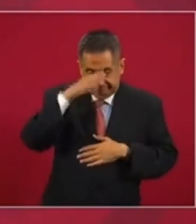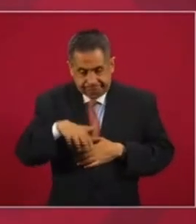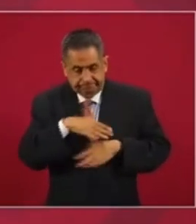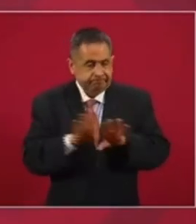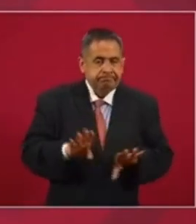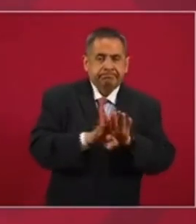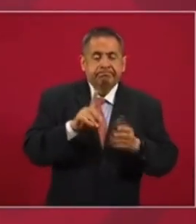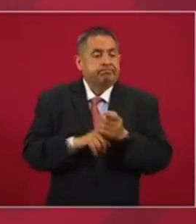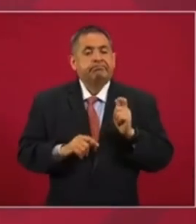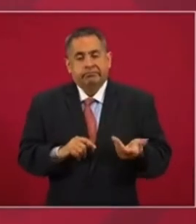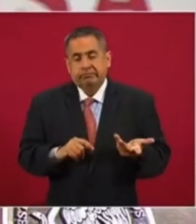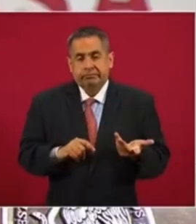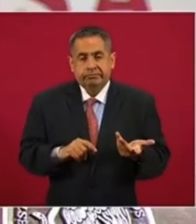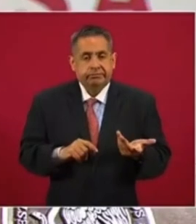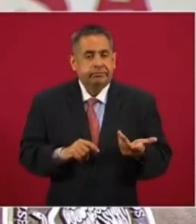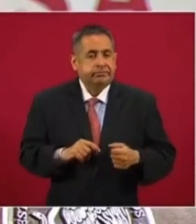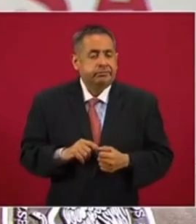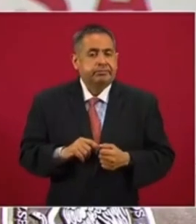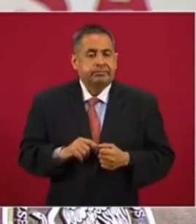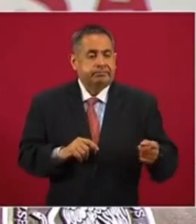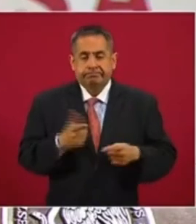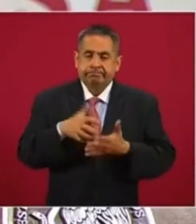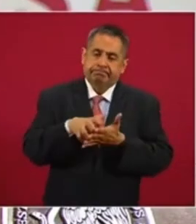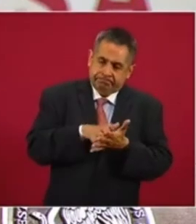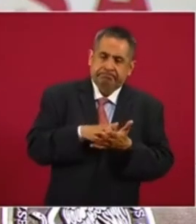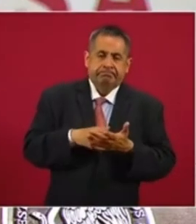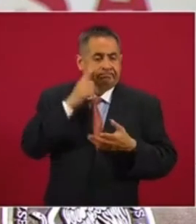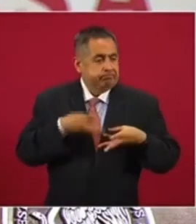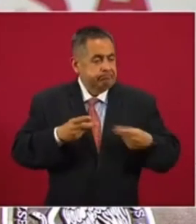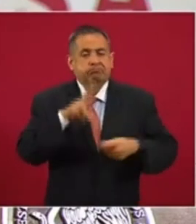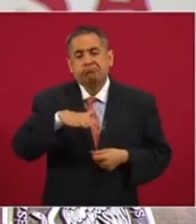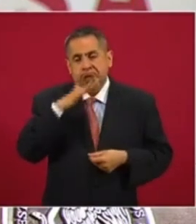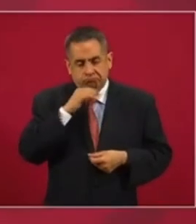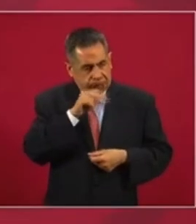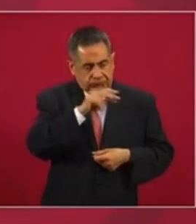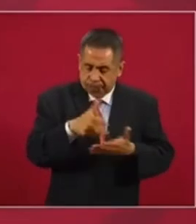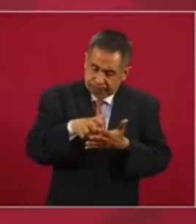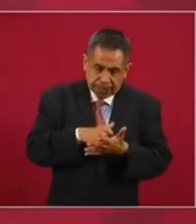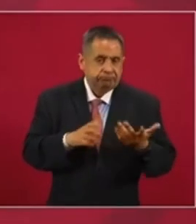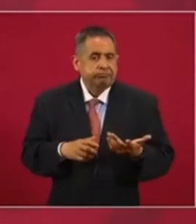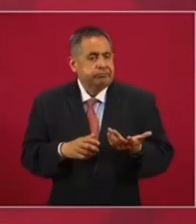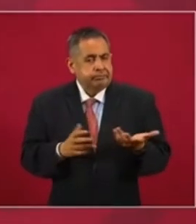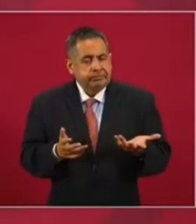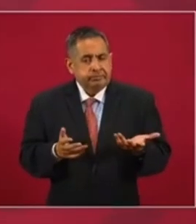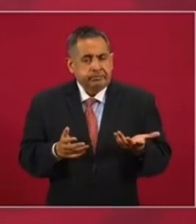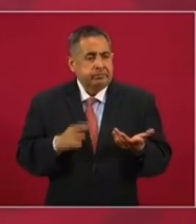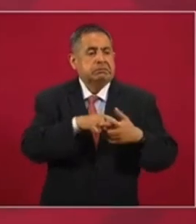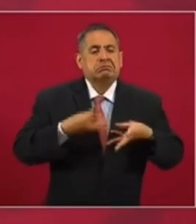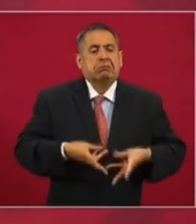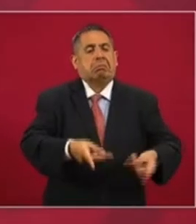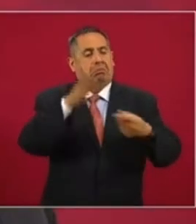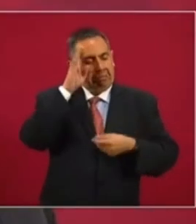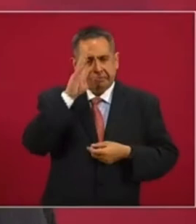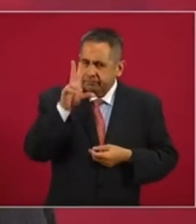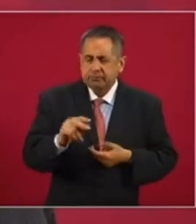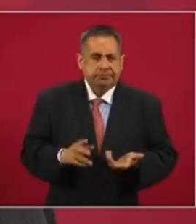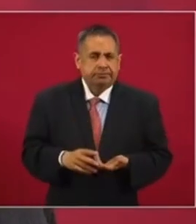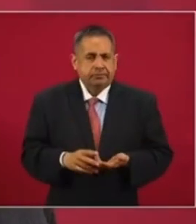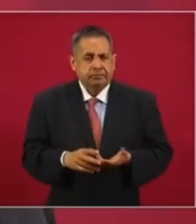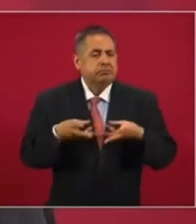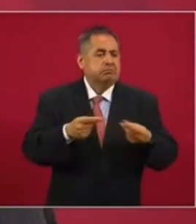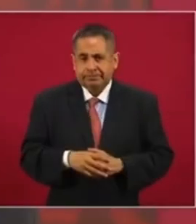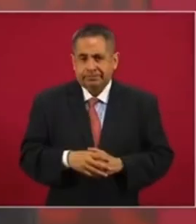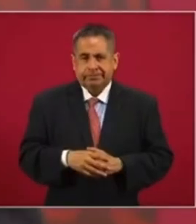forma de ahorrar, que no haya corrupción, que no haya derroche,